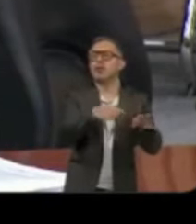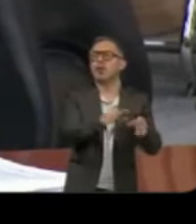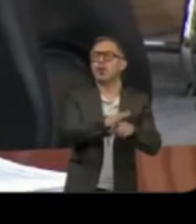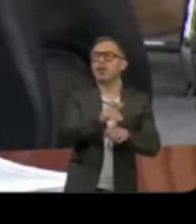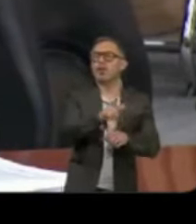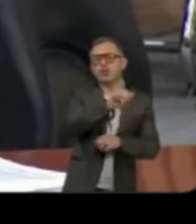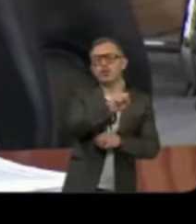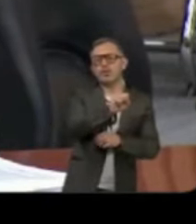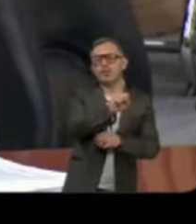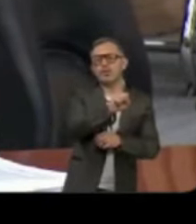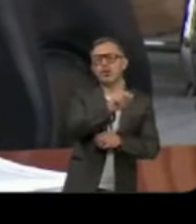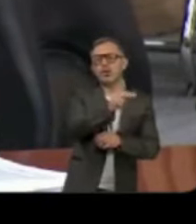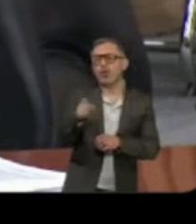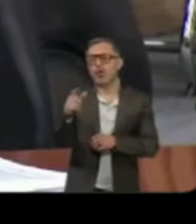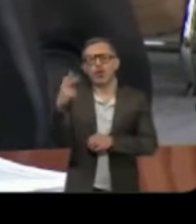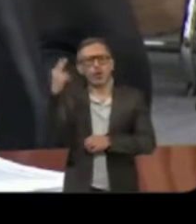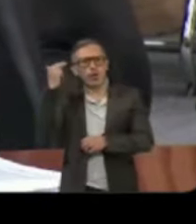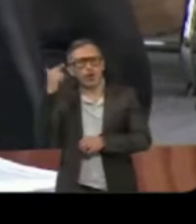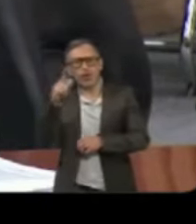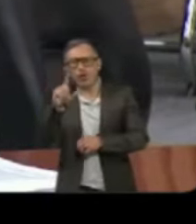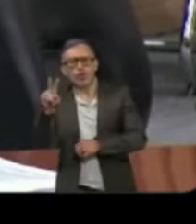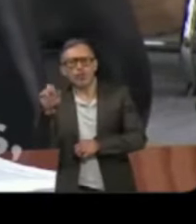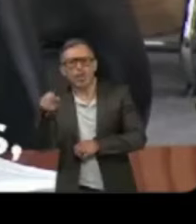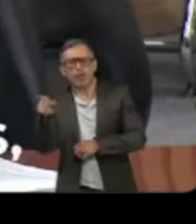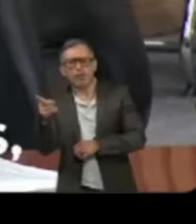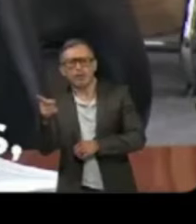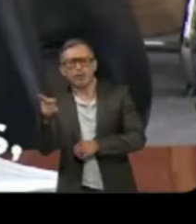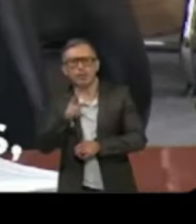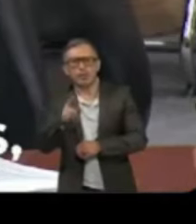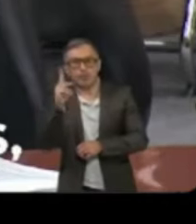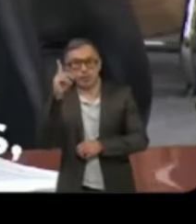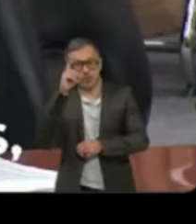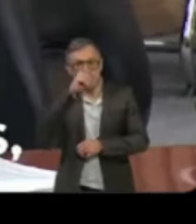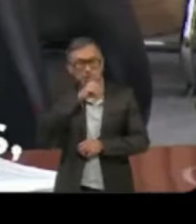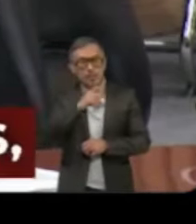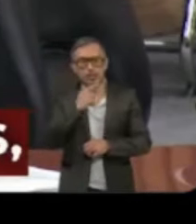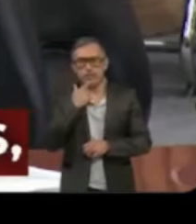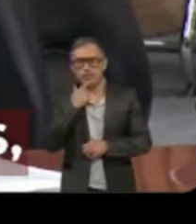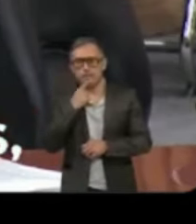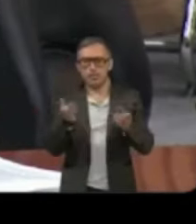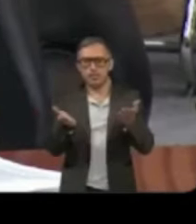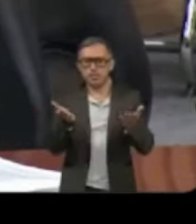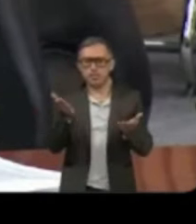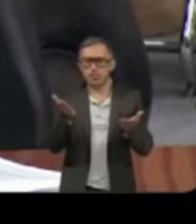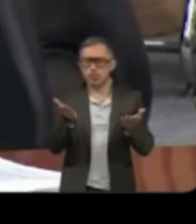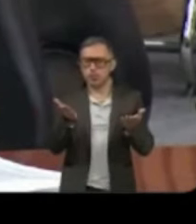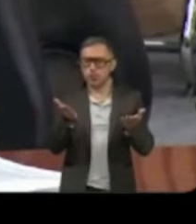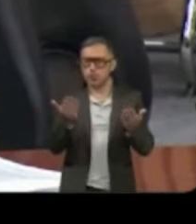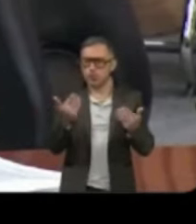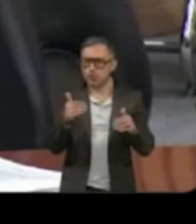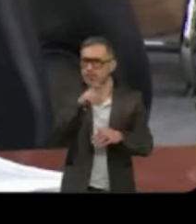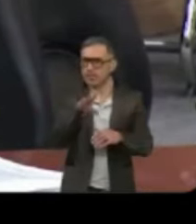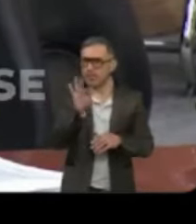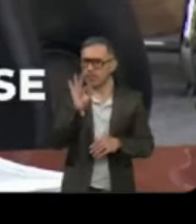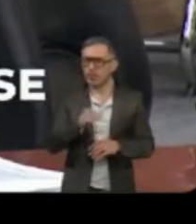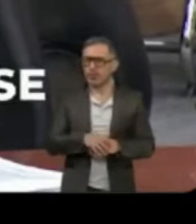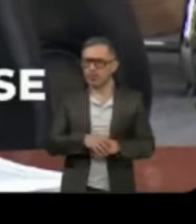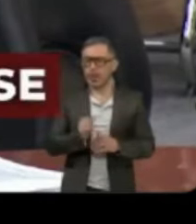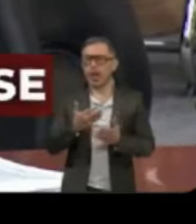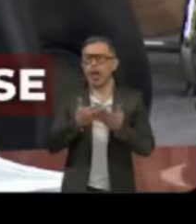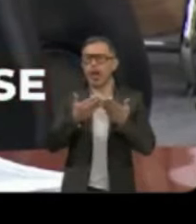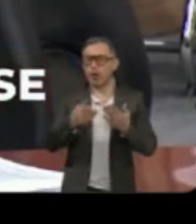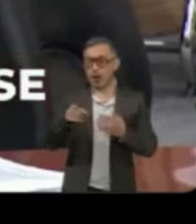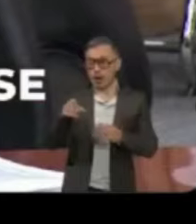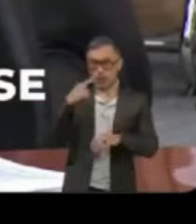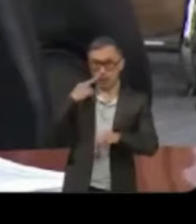Lorenzo Córdoba difícil qué dilema y ahora pesa sobre ustedes sobre alguno de ustedes en su caso